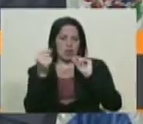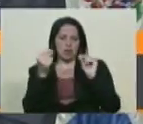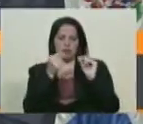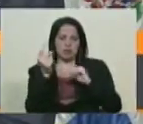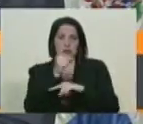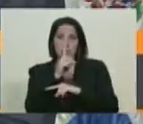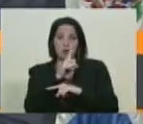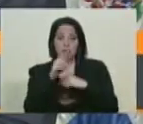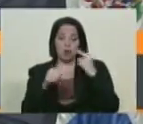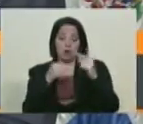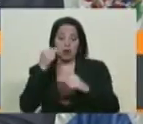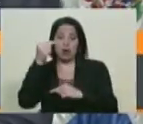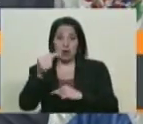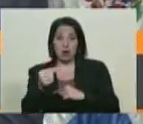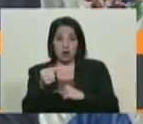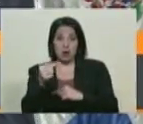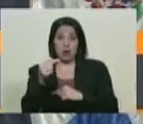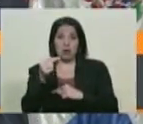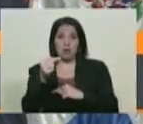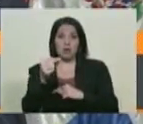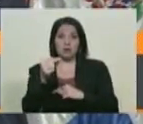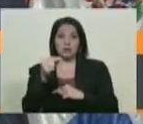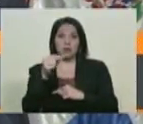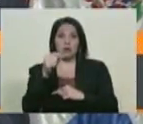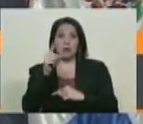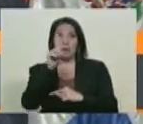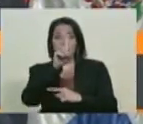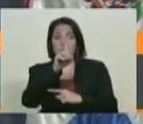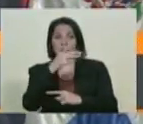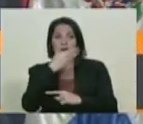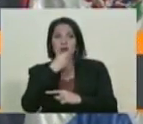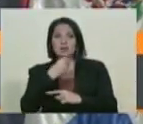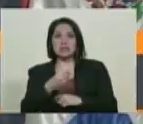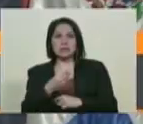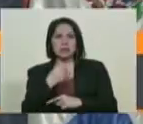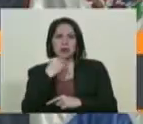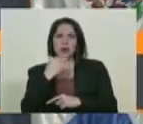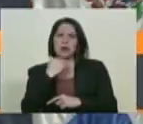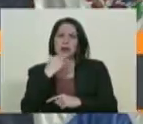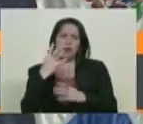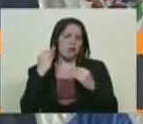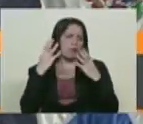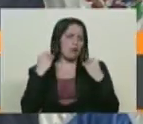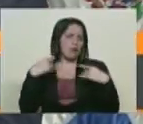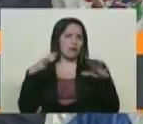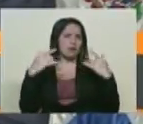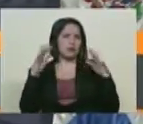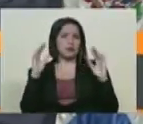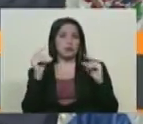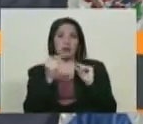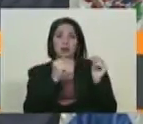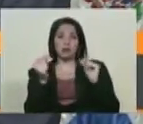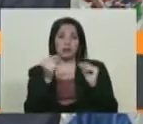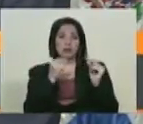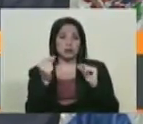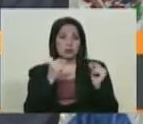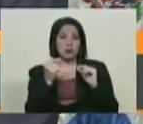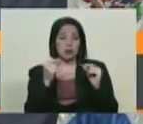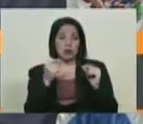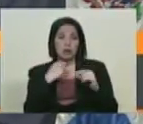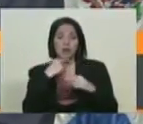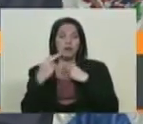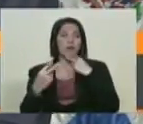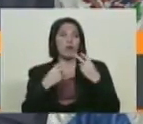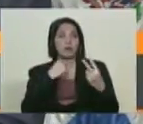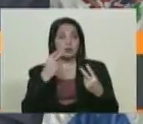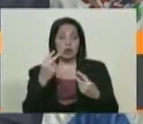profundidad el próximo día 1 de diciembre. Pero eso es algo que ya hemos discutido muchas veces. Yo a veces he visto a algunos voceros de la